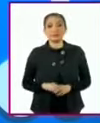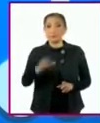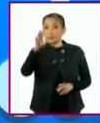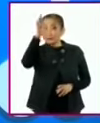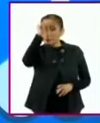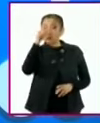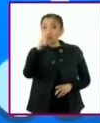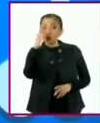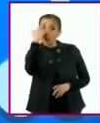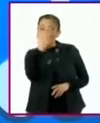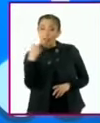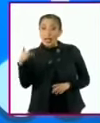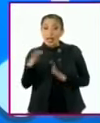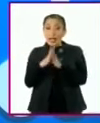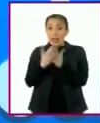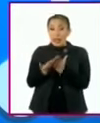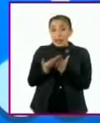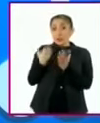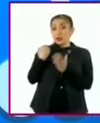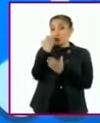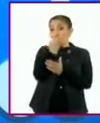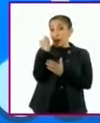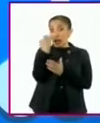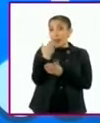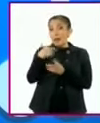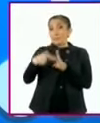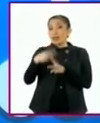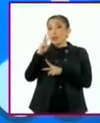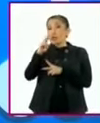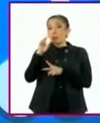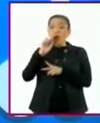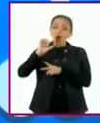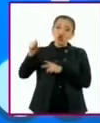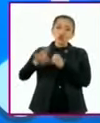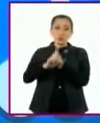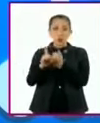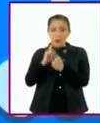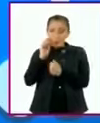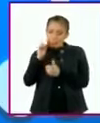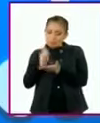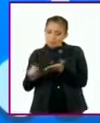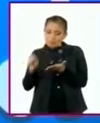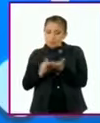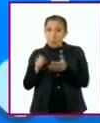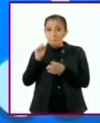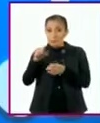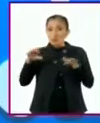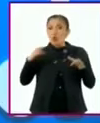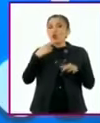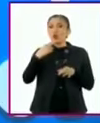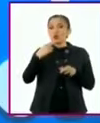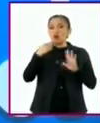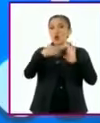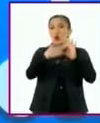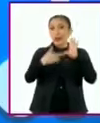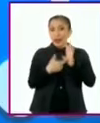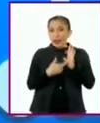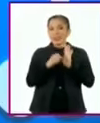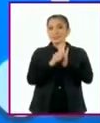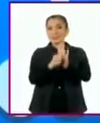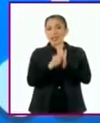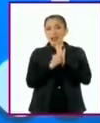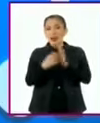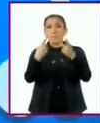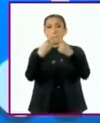Recuerden revisar su libro de texto Matemáticas 2 para resolver otros problemas relacionados con el uso de las reglas de los signos